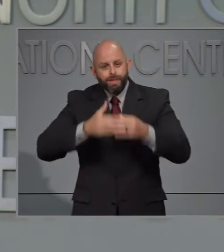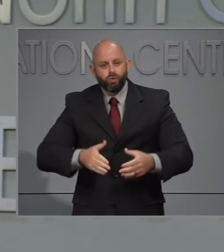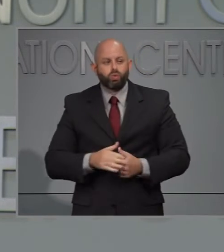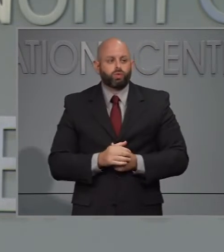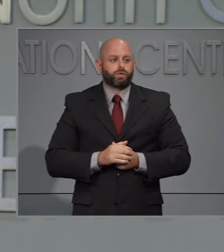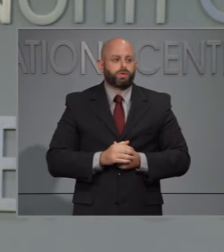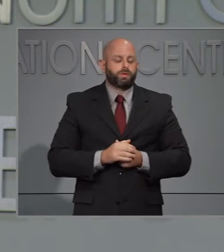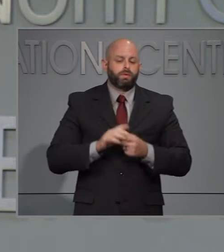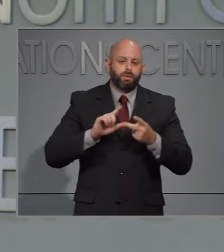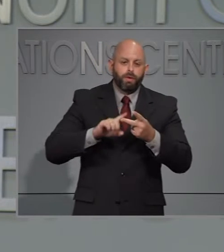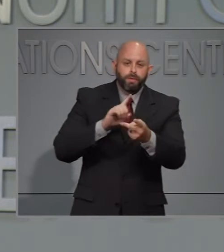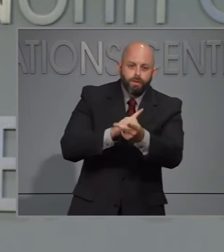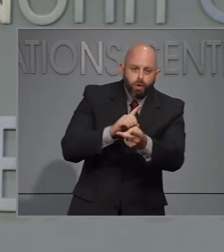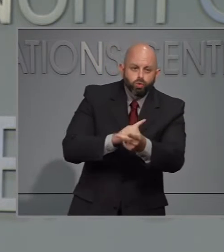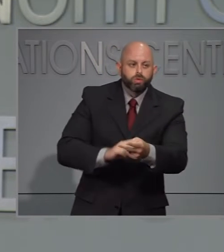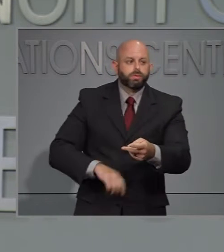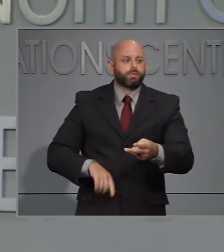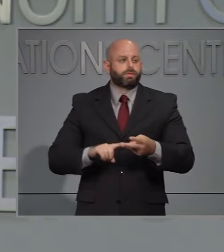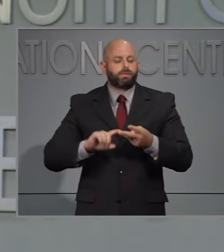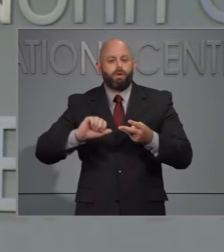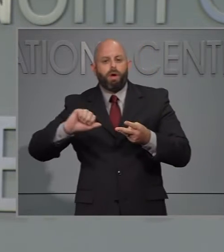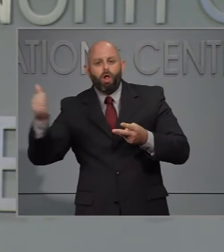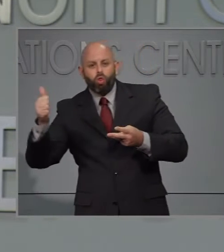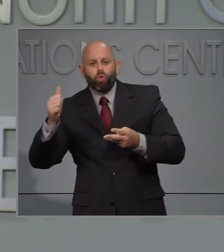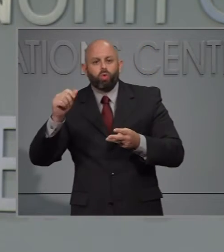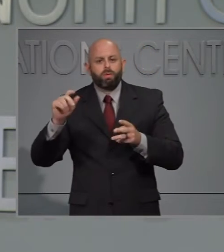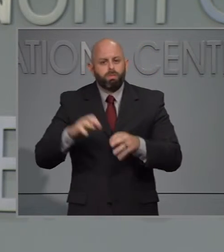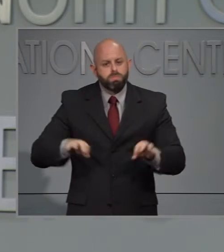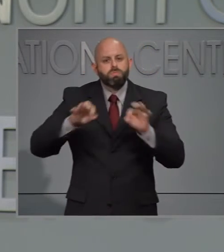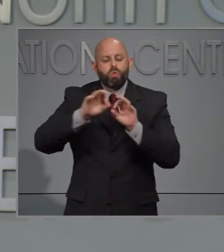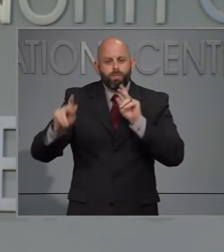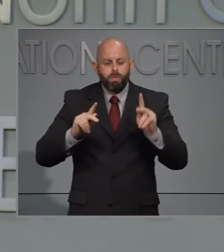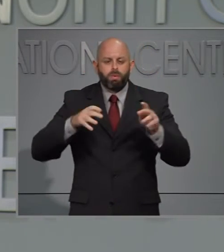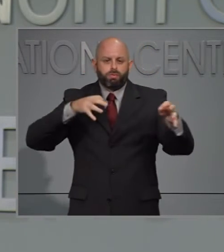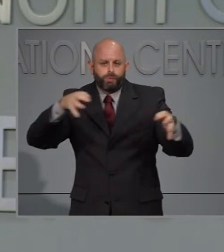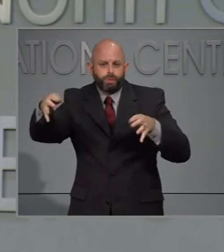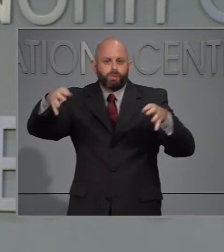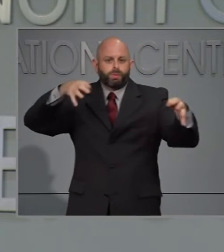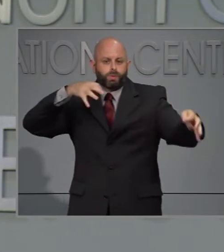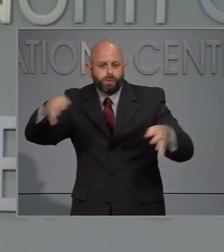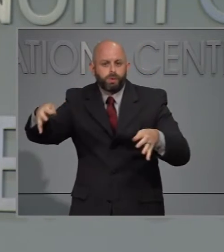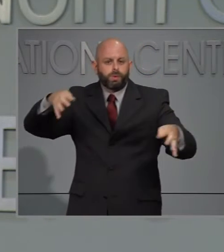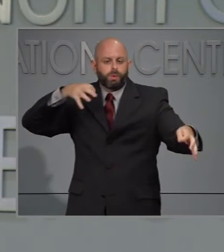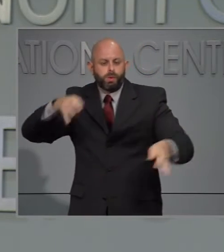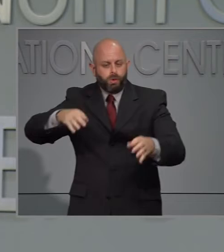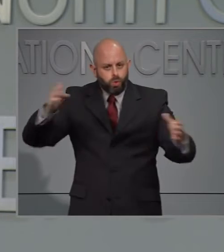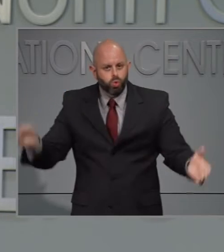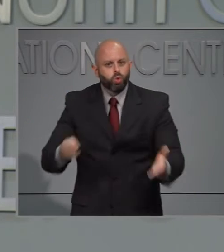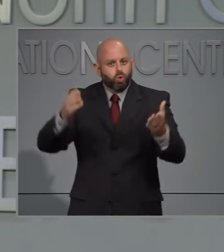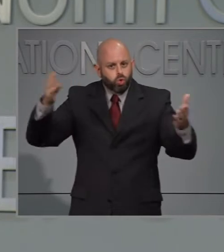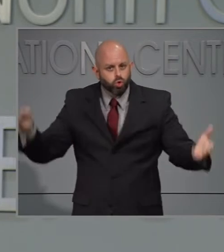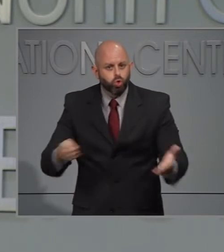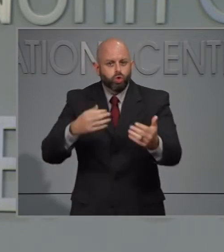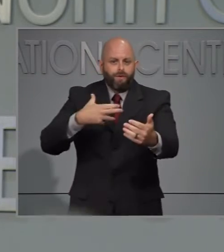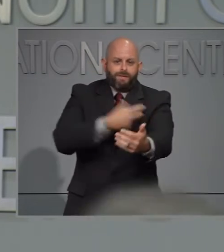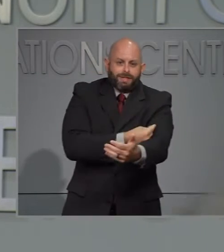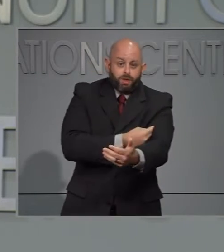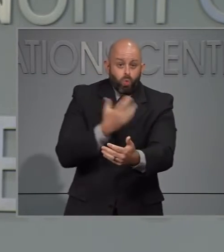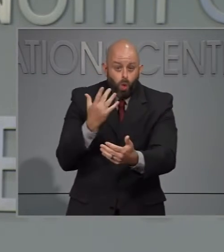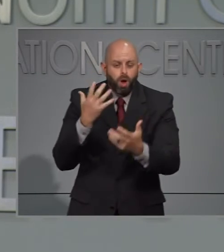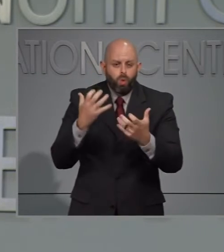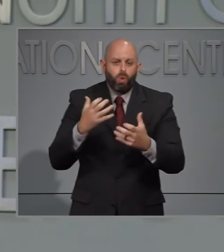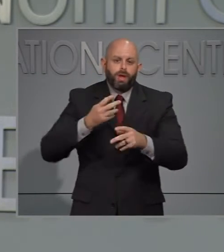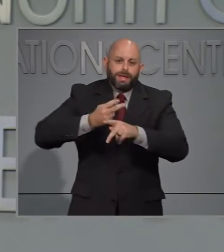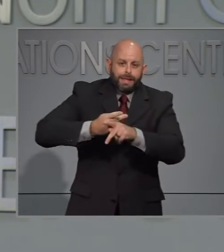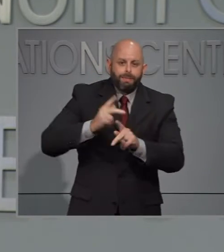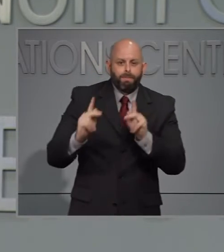a la importancia de que se haga la vacuna con tal de cuidar la salud de la población. Voy a permitir que la doctora Cohen mencione